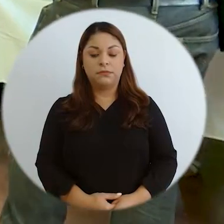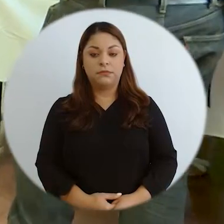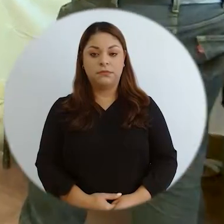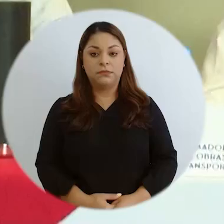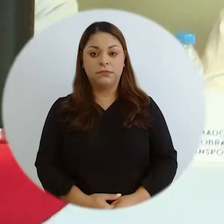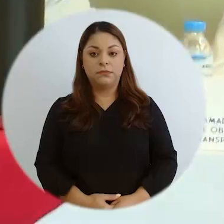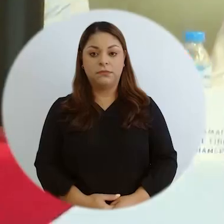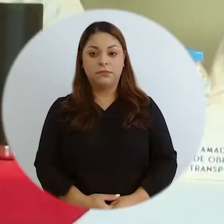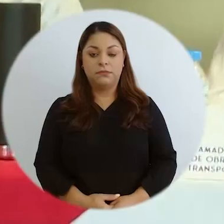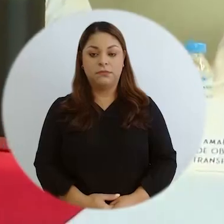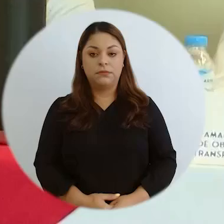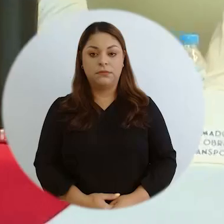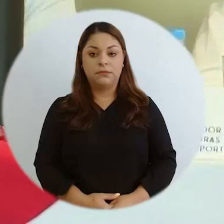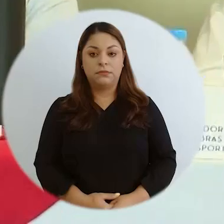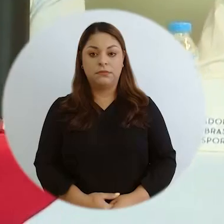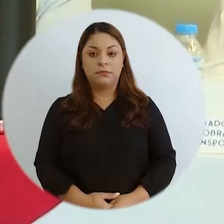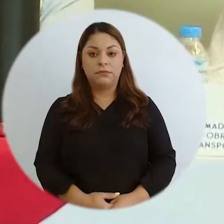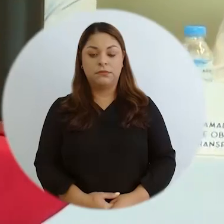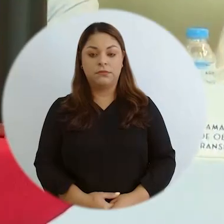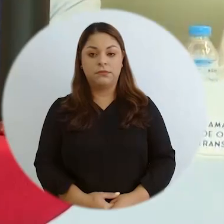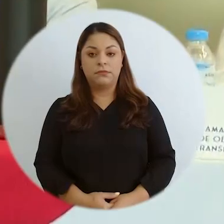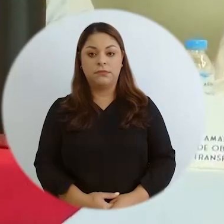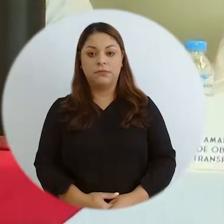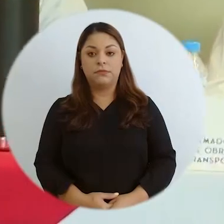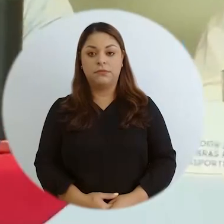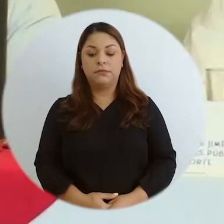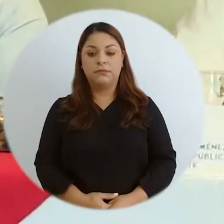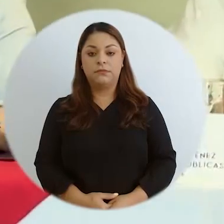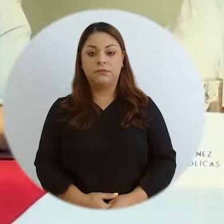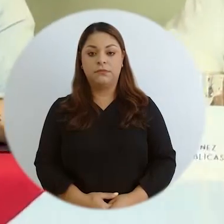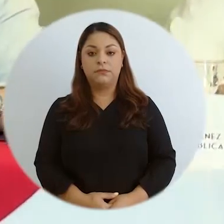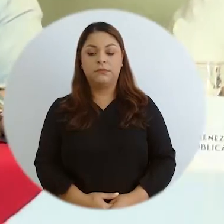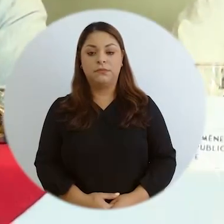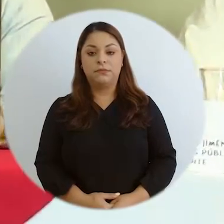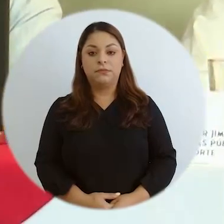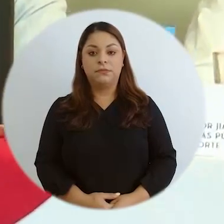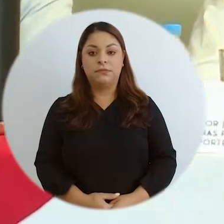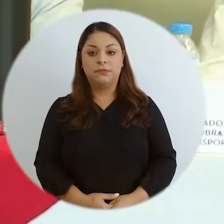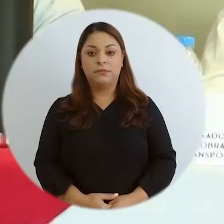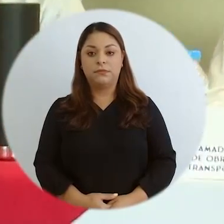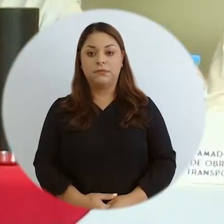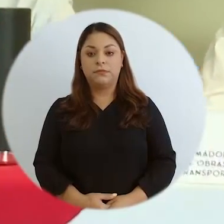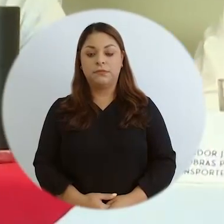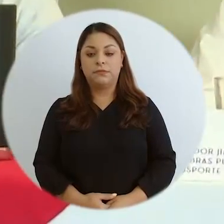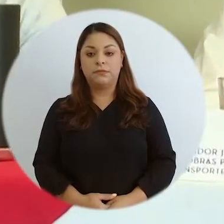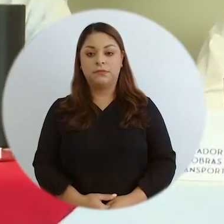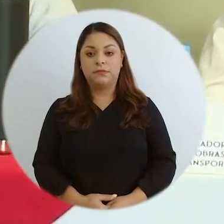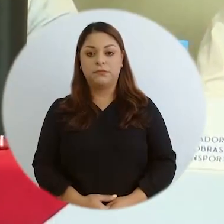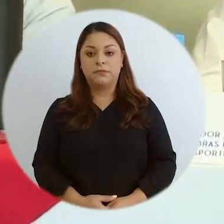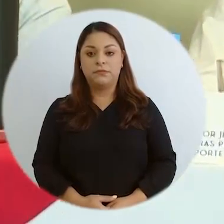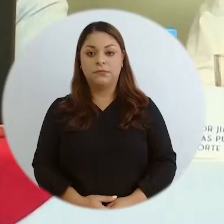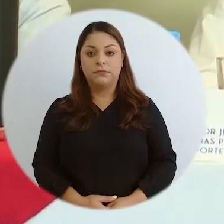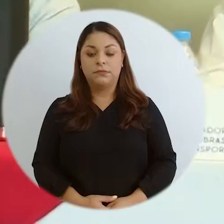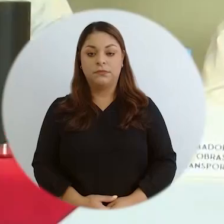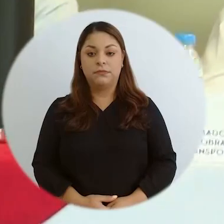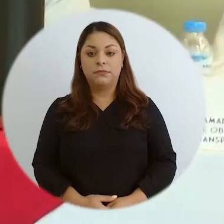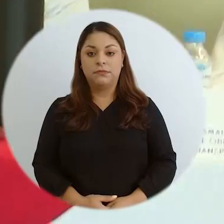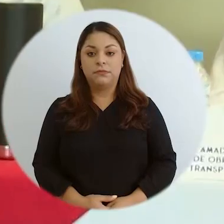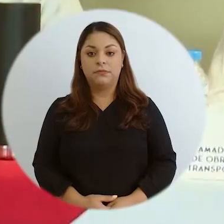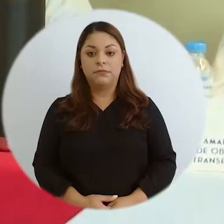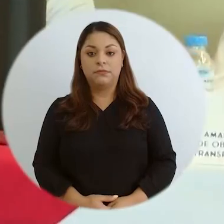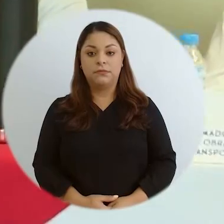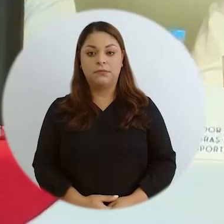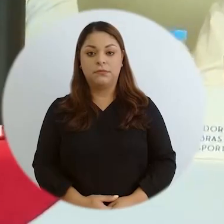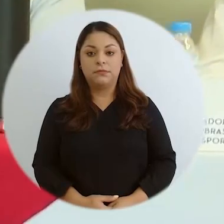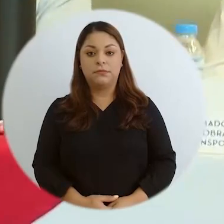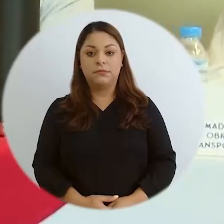positivos. Finalmente, en el ámbito de la violencia digital hacia mujeres, pues aparece en esta ocasión la actual